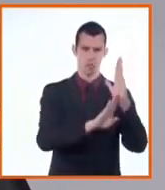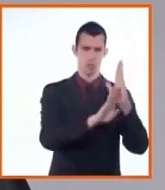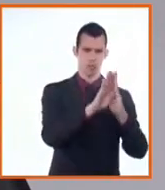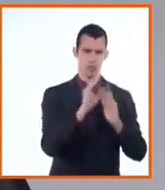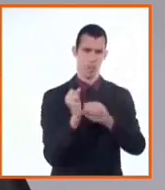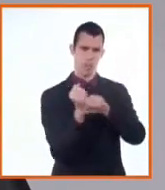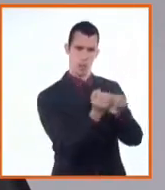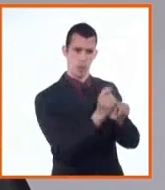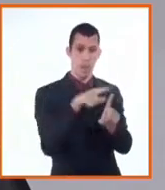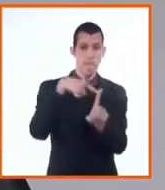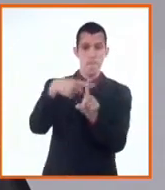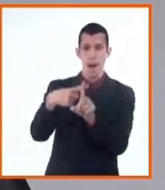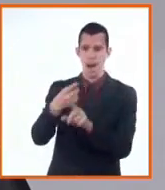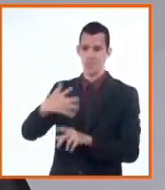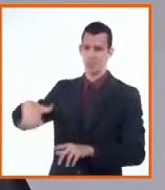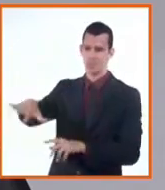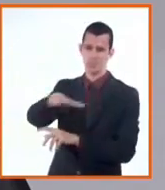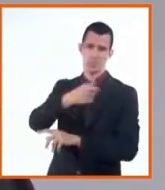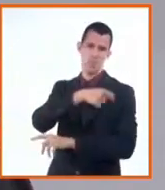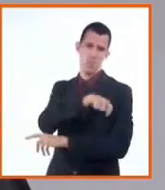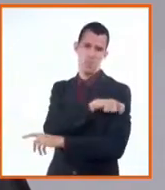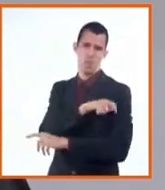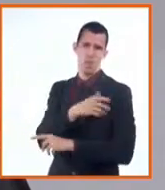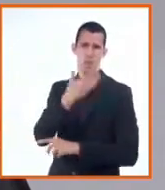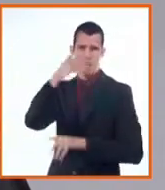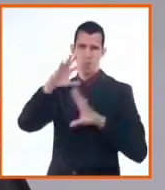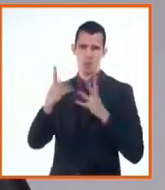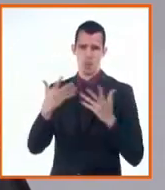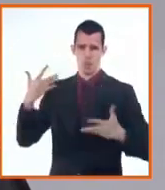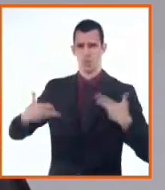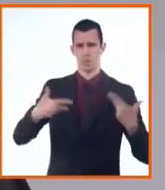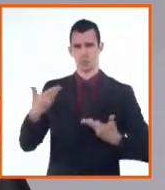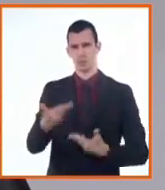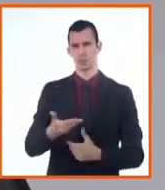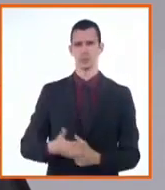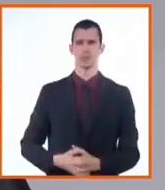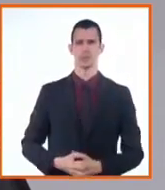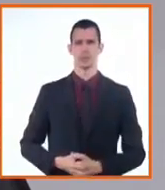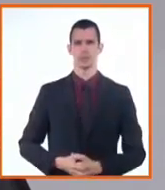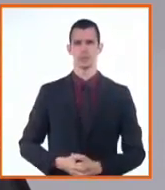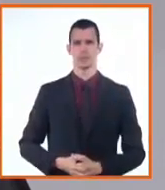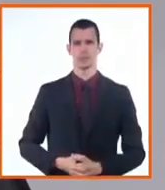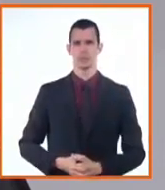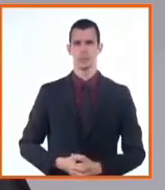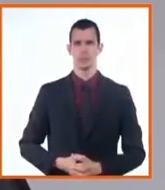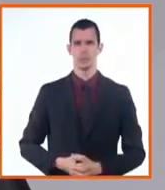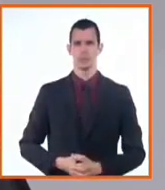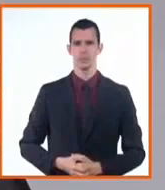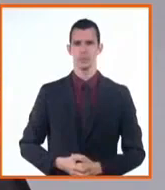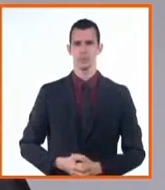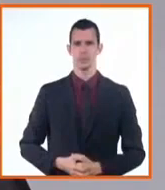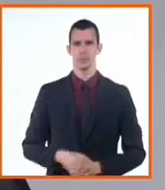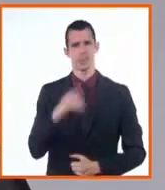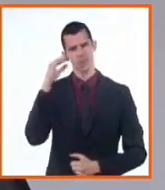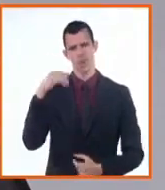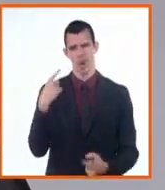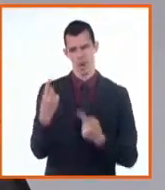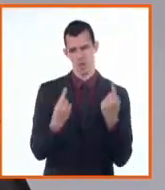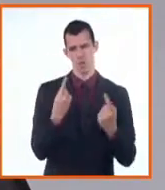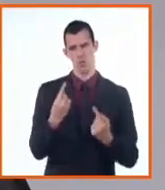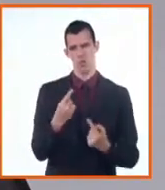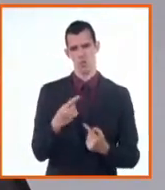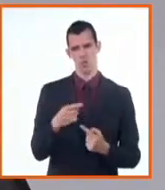se ha olvidado alguna parte de la población nuestra ha perdido un poco la motivación de jugar béisbol Pero estos resultados